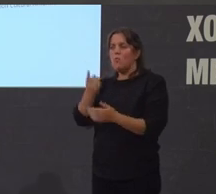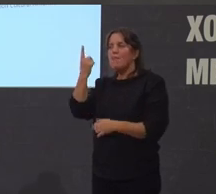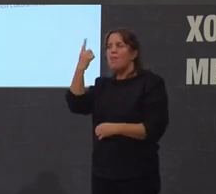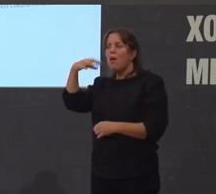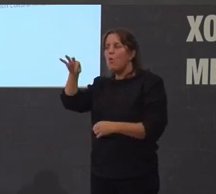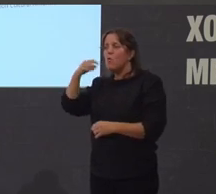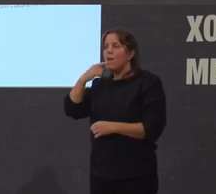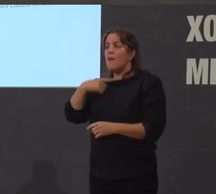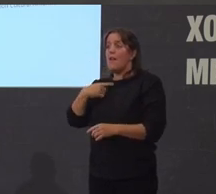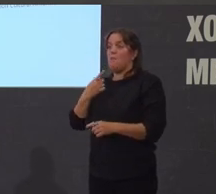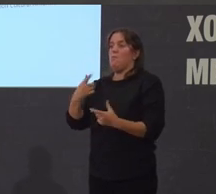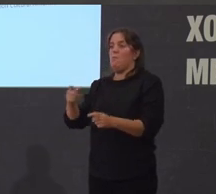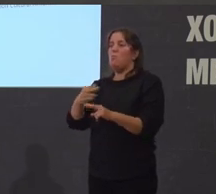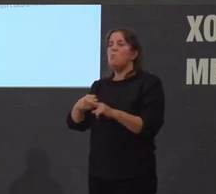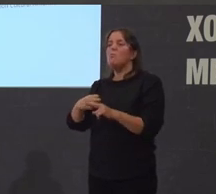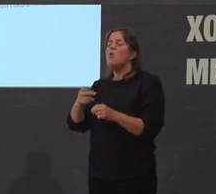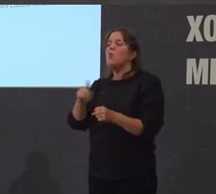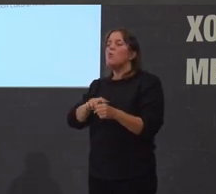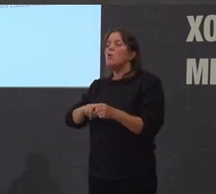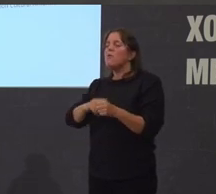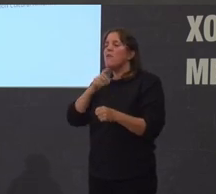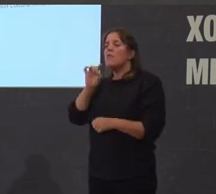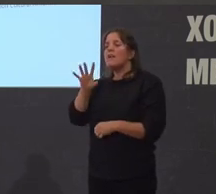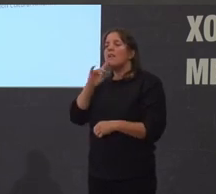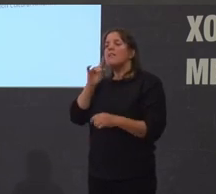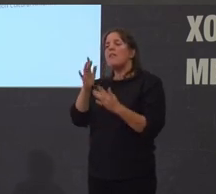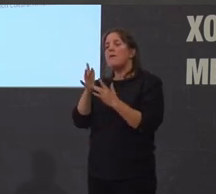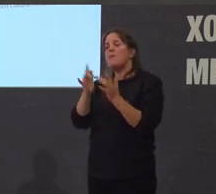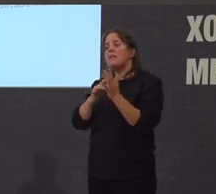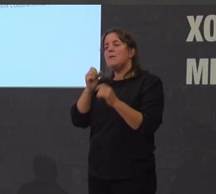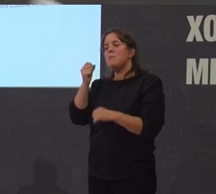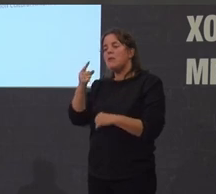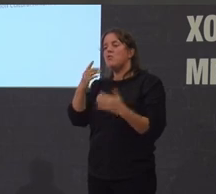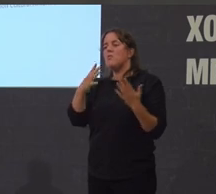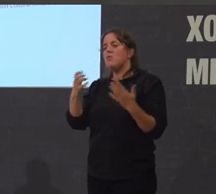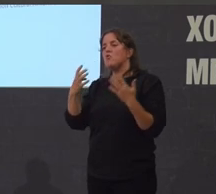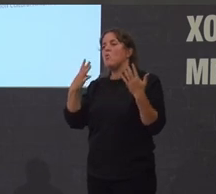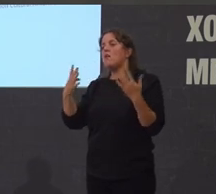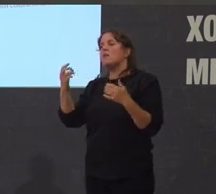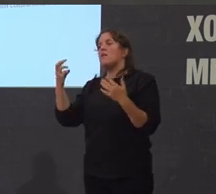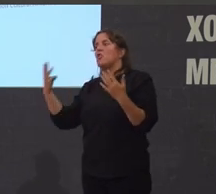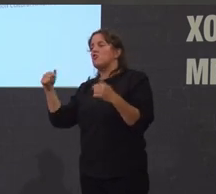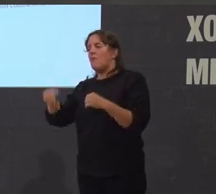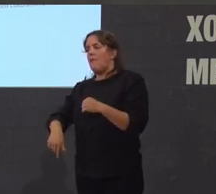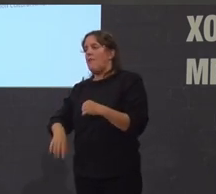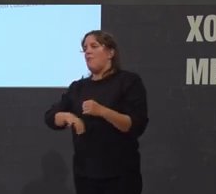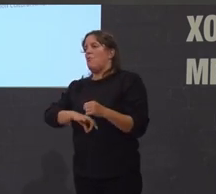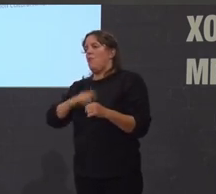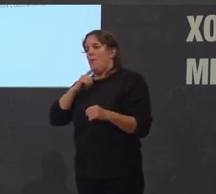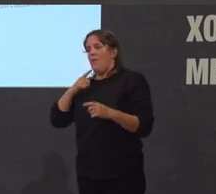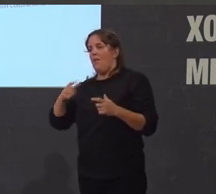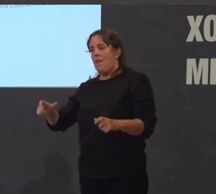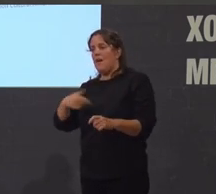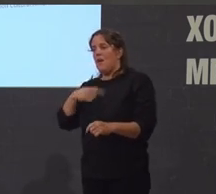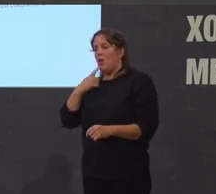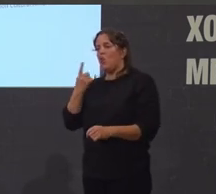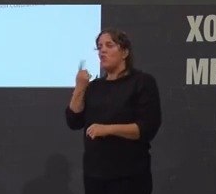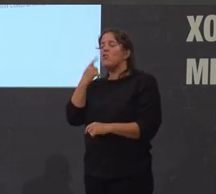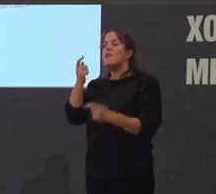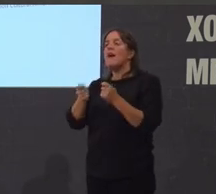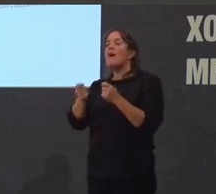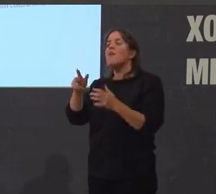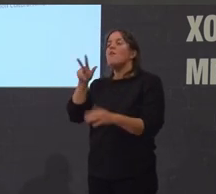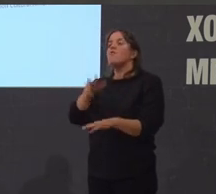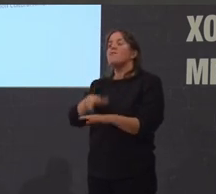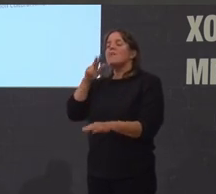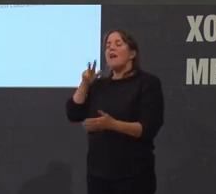que fue el 15 de abril de 1948 en la plaza de pontevedra con tres agentes la fiscalía de tasas que era